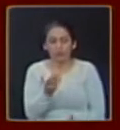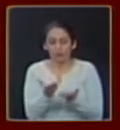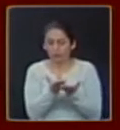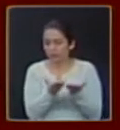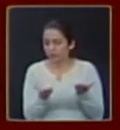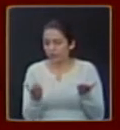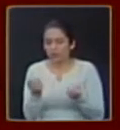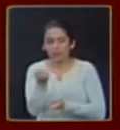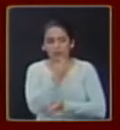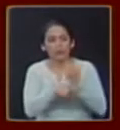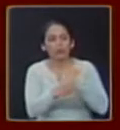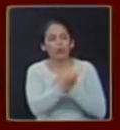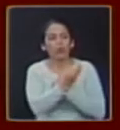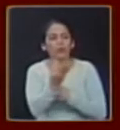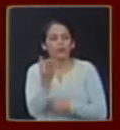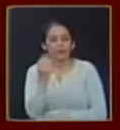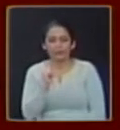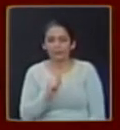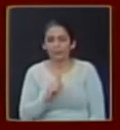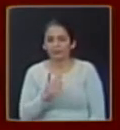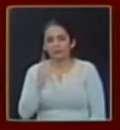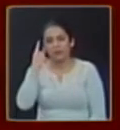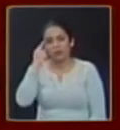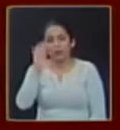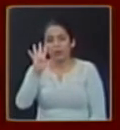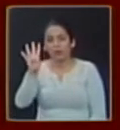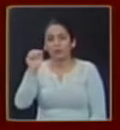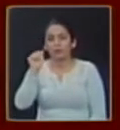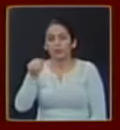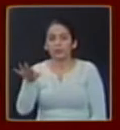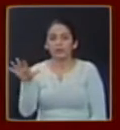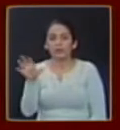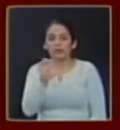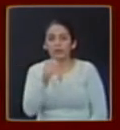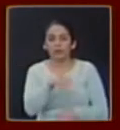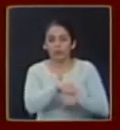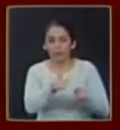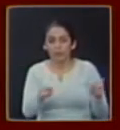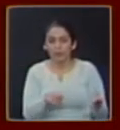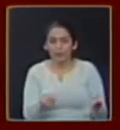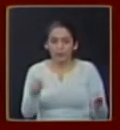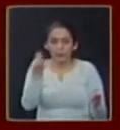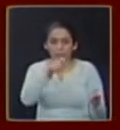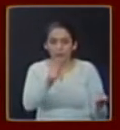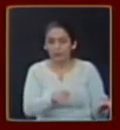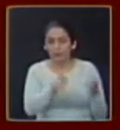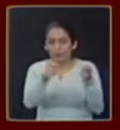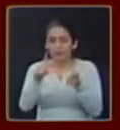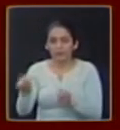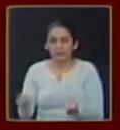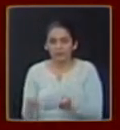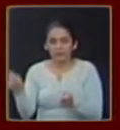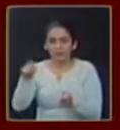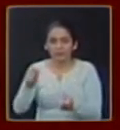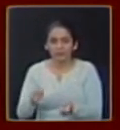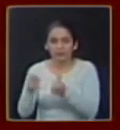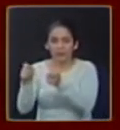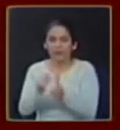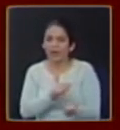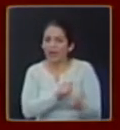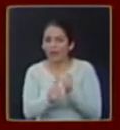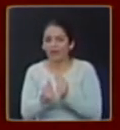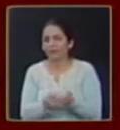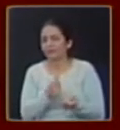vender? Existen 4.500 porciones, corresponde a cerca de, bueno, un huevo por porción. Entonces, esa sería